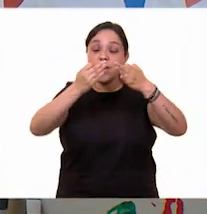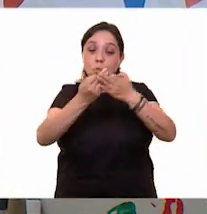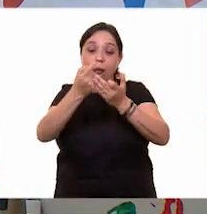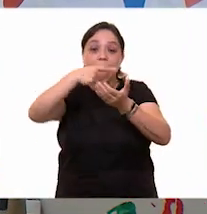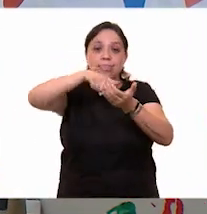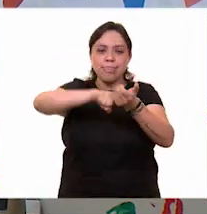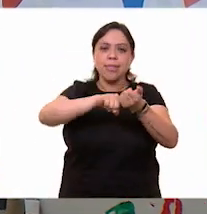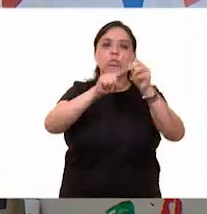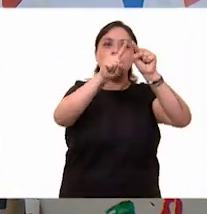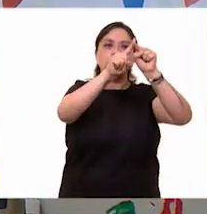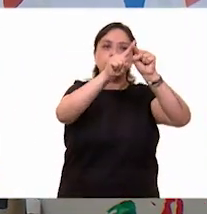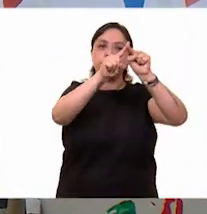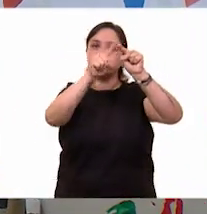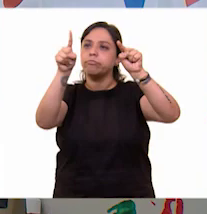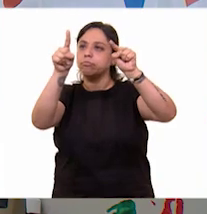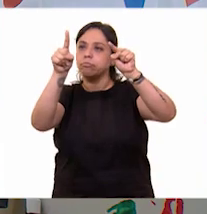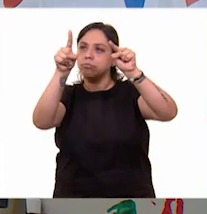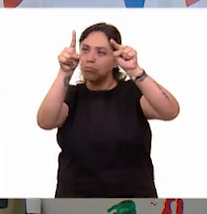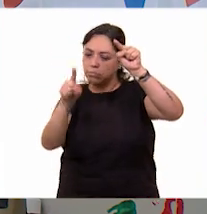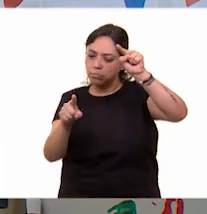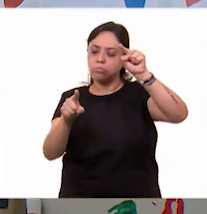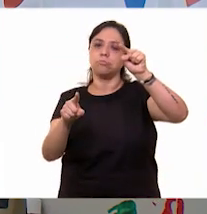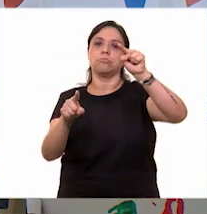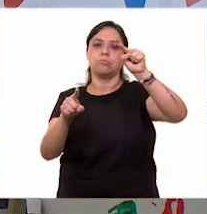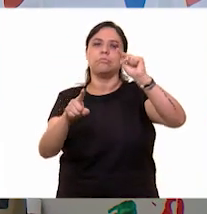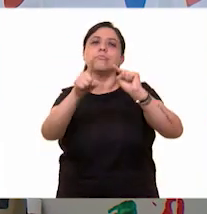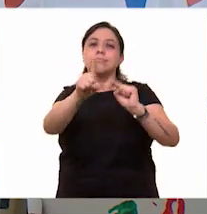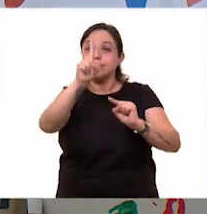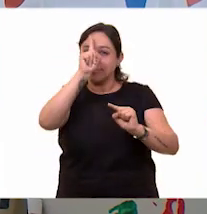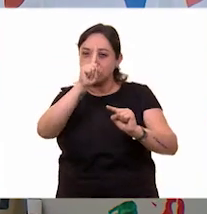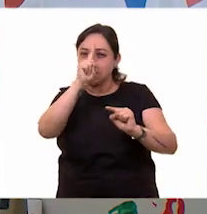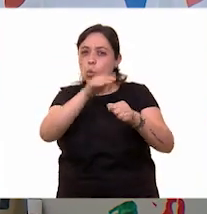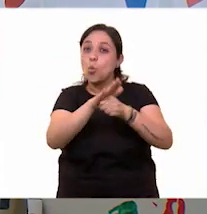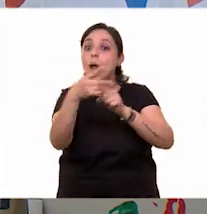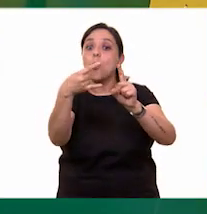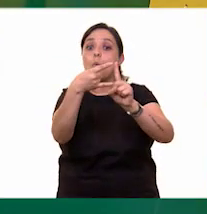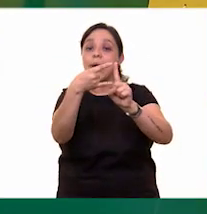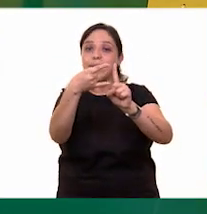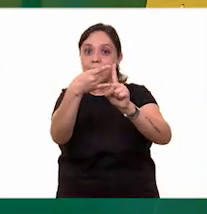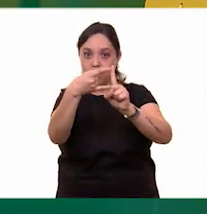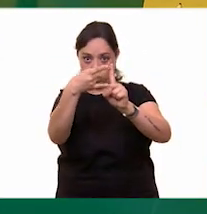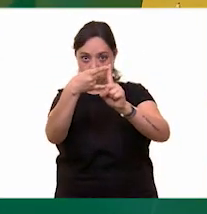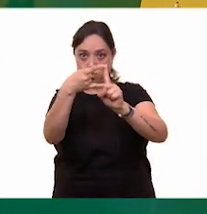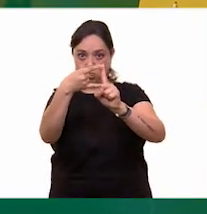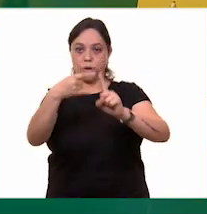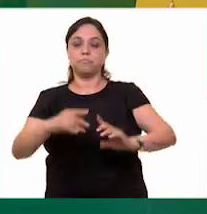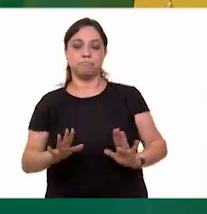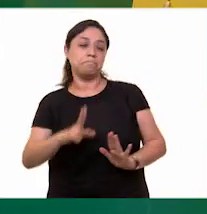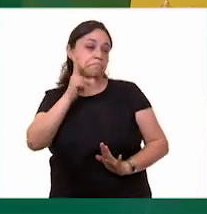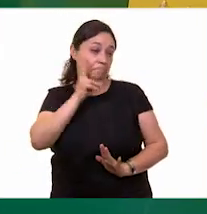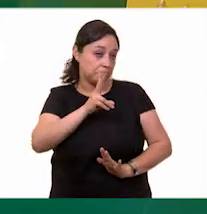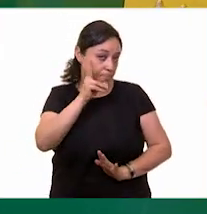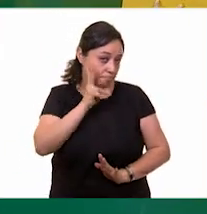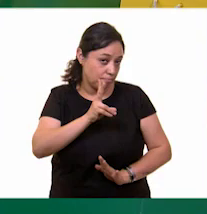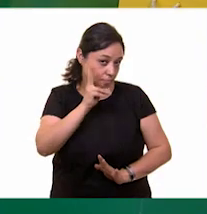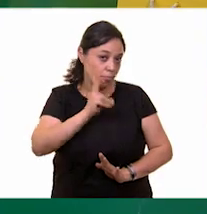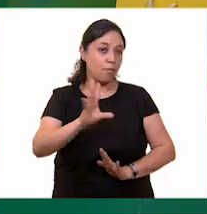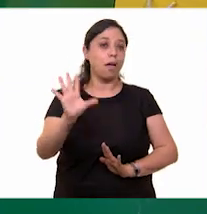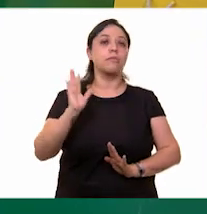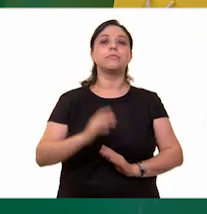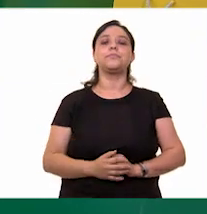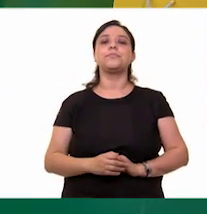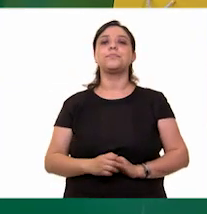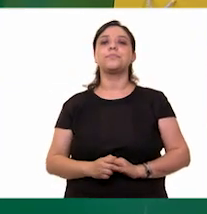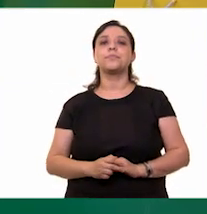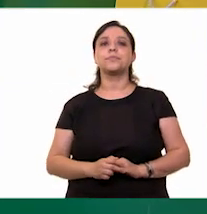rectos. Ustedes en casa no sugirieron la figura de él. Cuadrado. Cuadrado. Vamos a ver si tú hiciste cuadrados